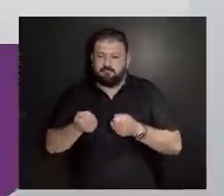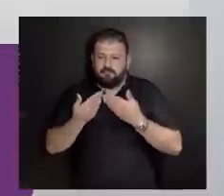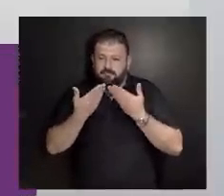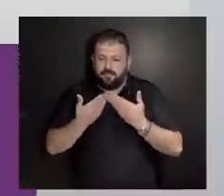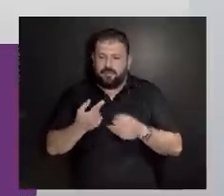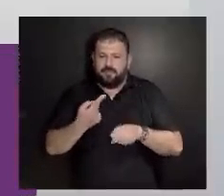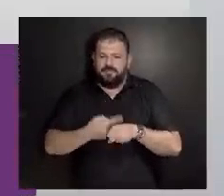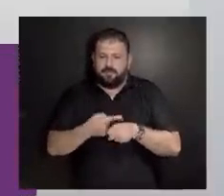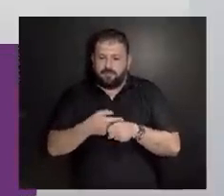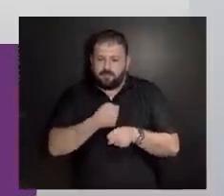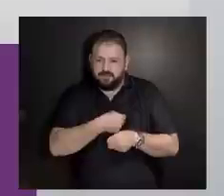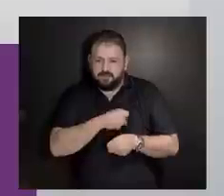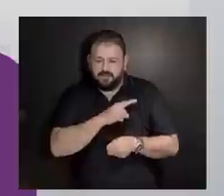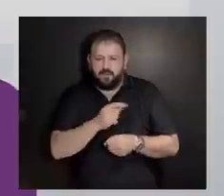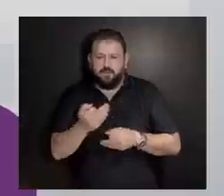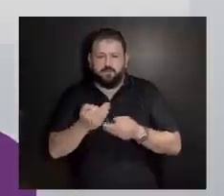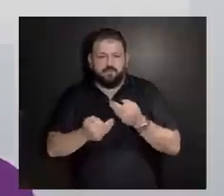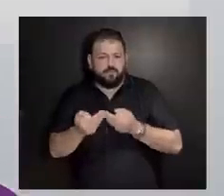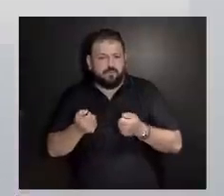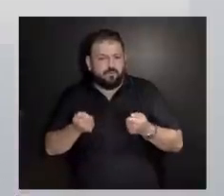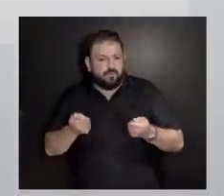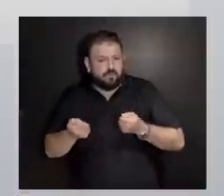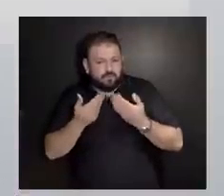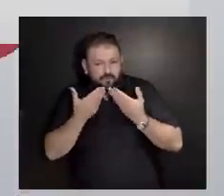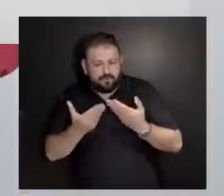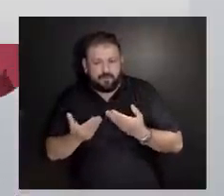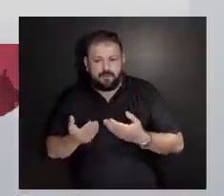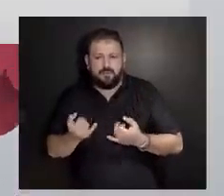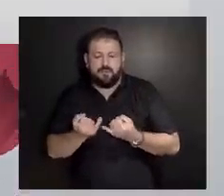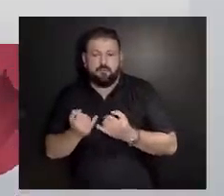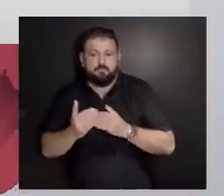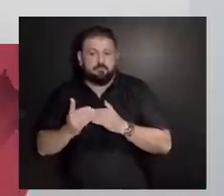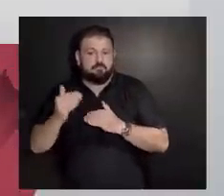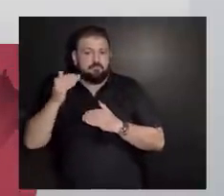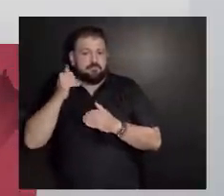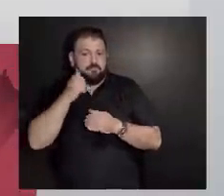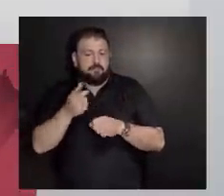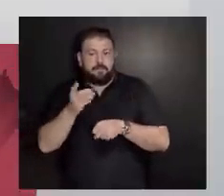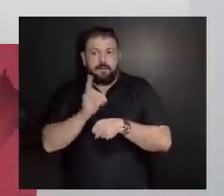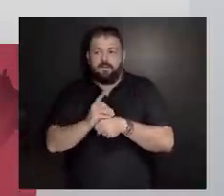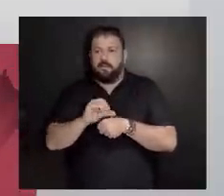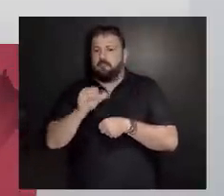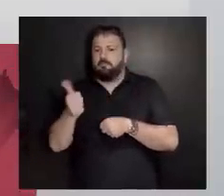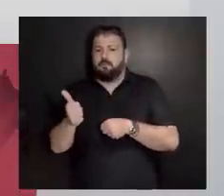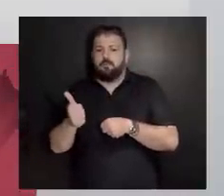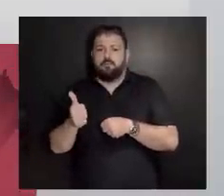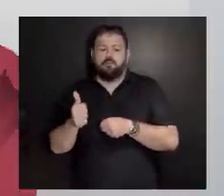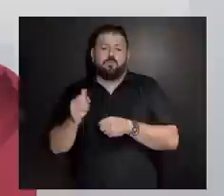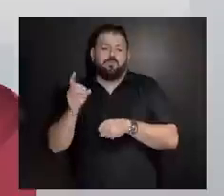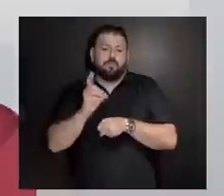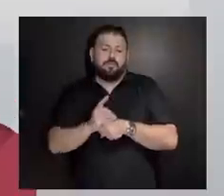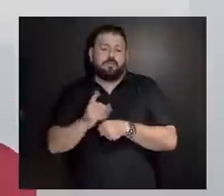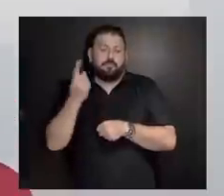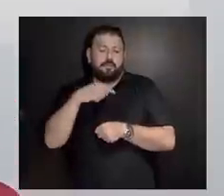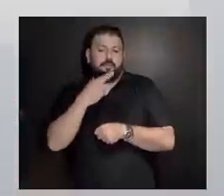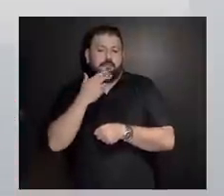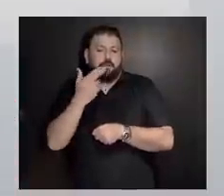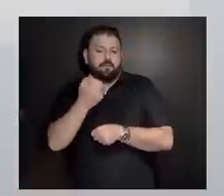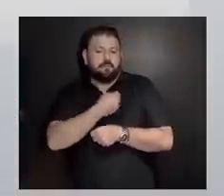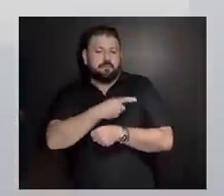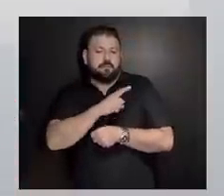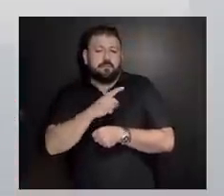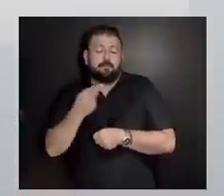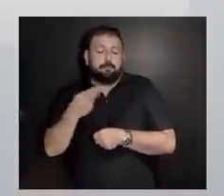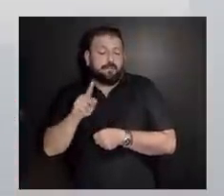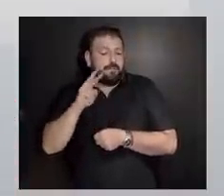que queremos bajar nuestros parámetros de glucosa a lo mejor muy elevados de un día para otro a concentraciones saludables. Y no,